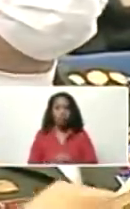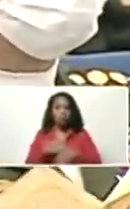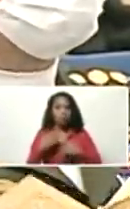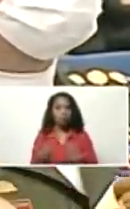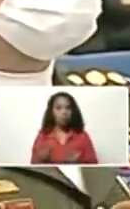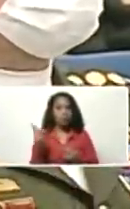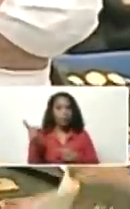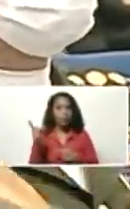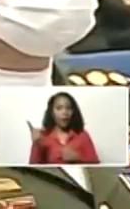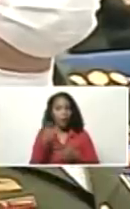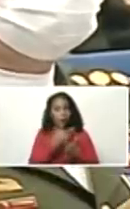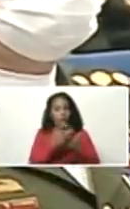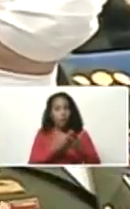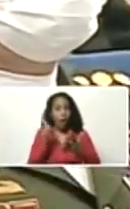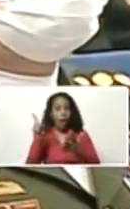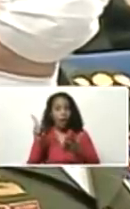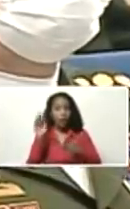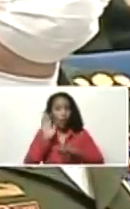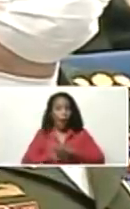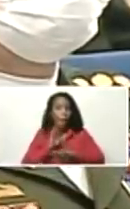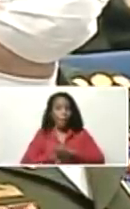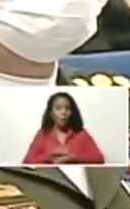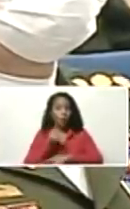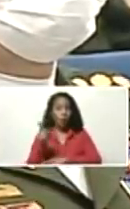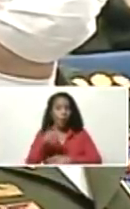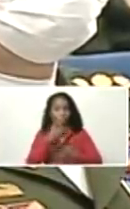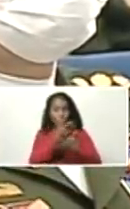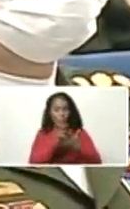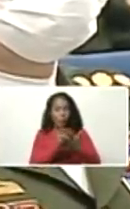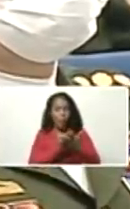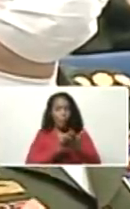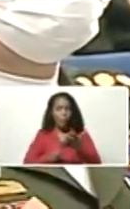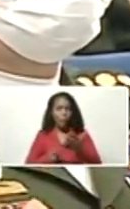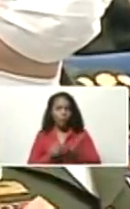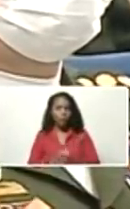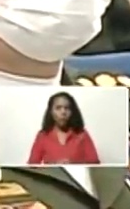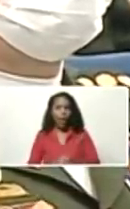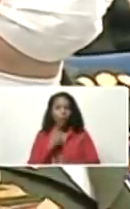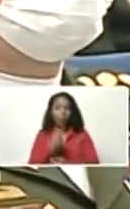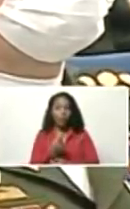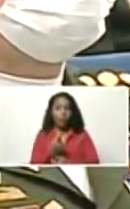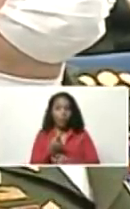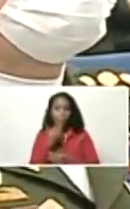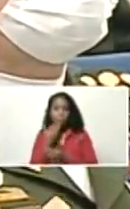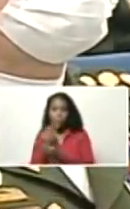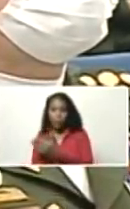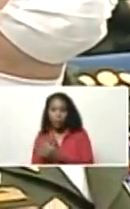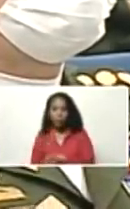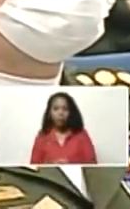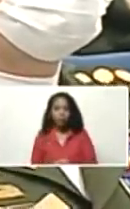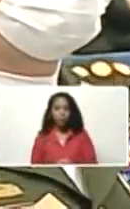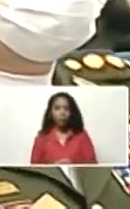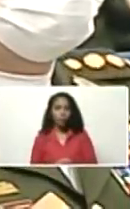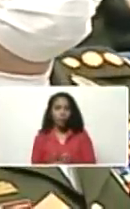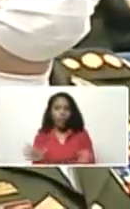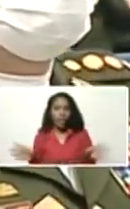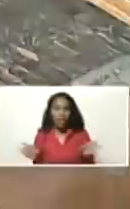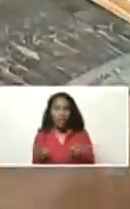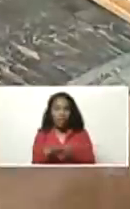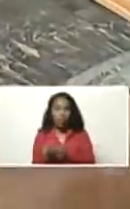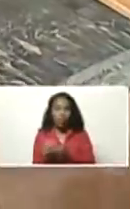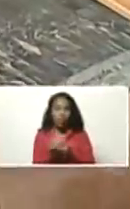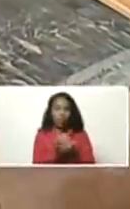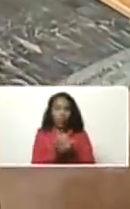que se refiere a ese mismo fenómeno que usted está relatando. Dice lo siguiente, con su permiso. La acumulación abrumadora